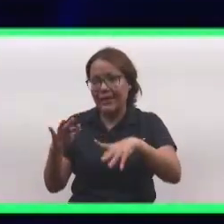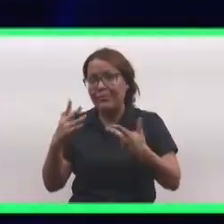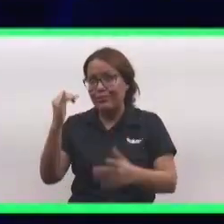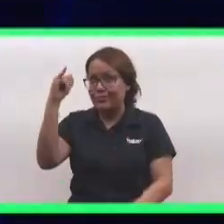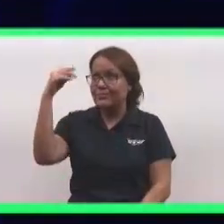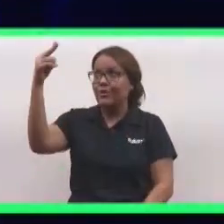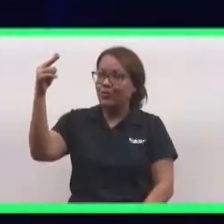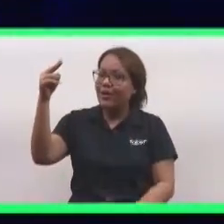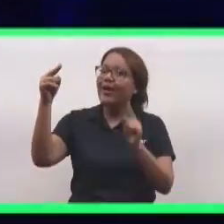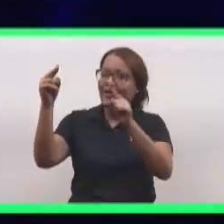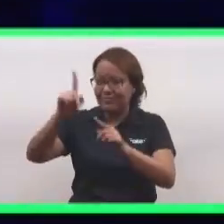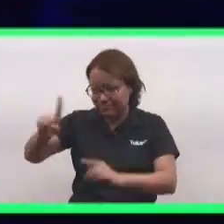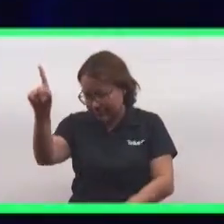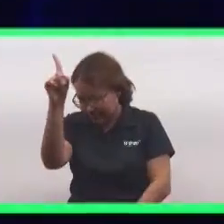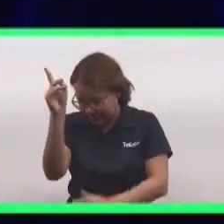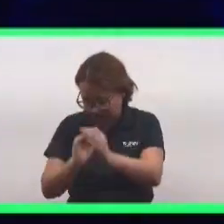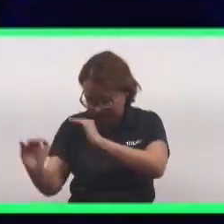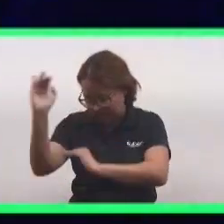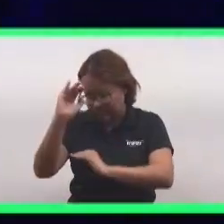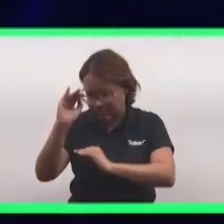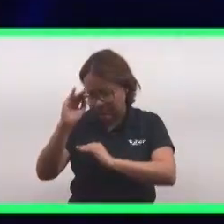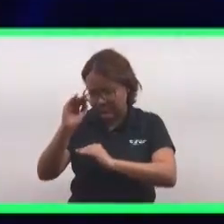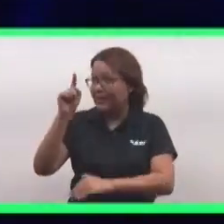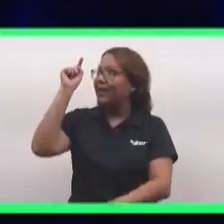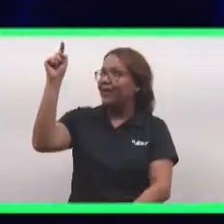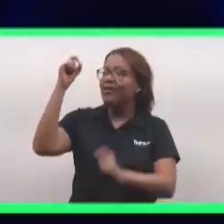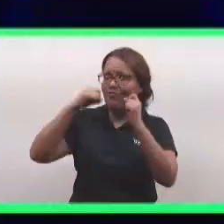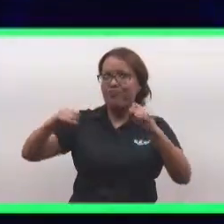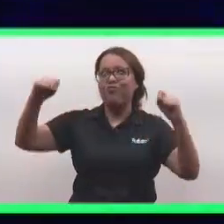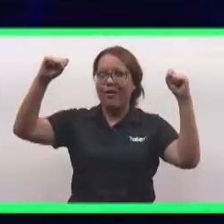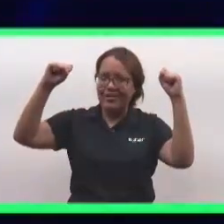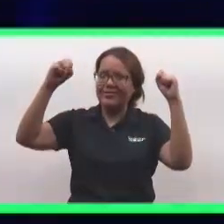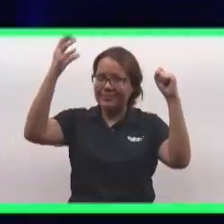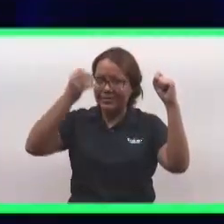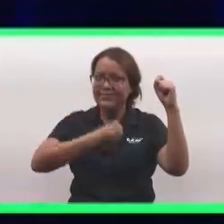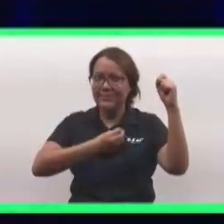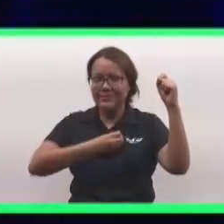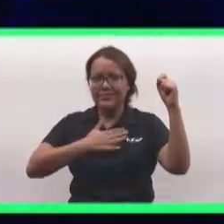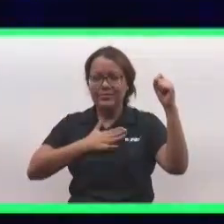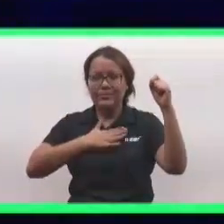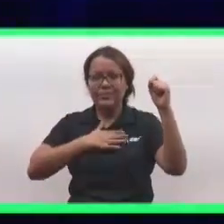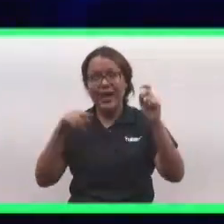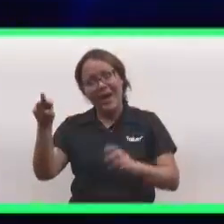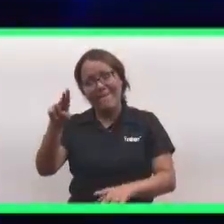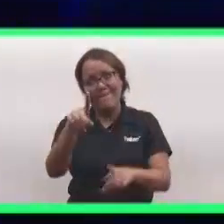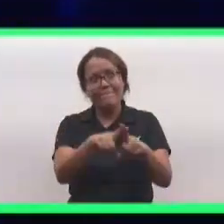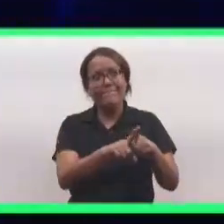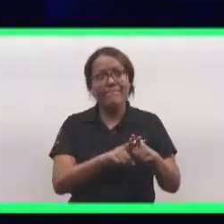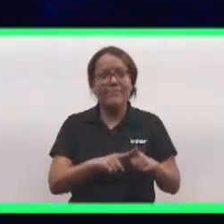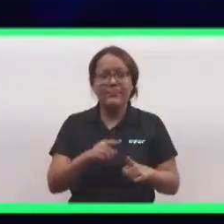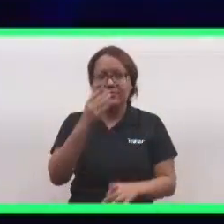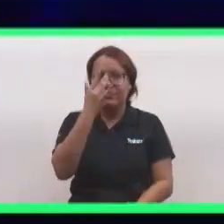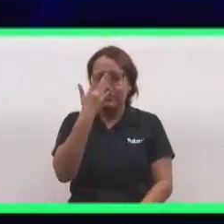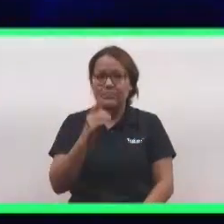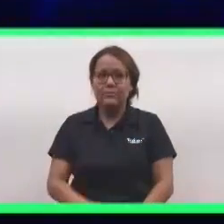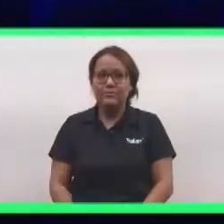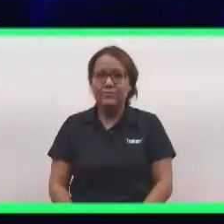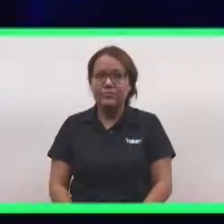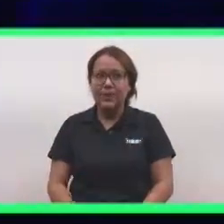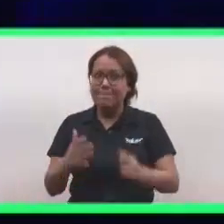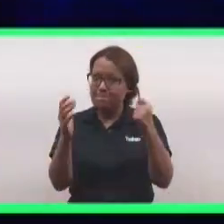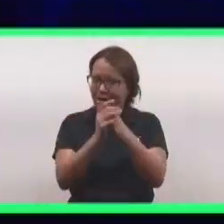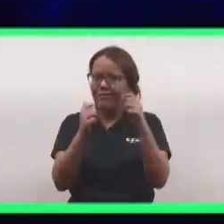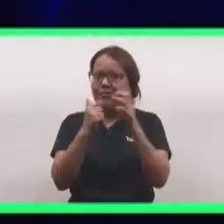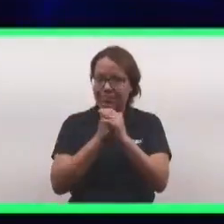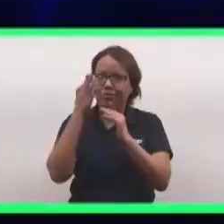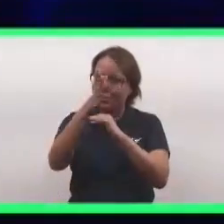Jehová es el Señor y en Él está la fortaleza de los siglos. Amigos y hermanos, ese desierto va a